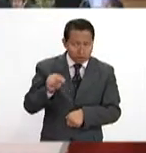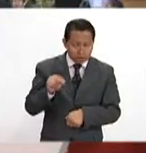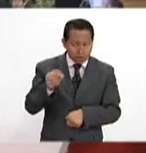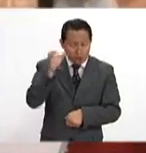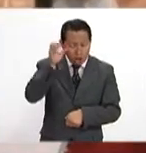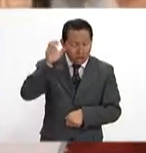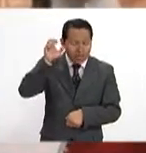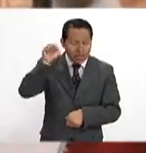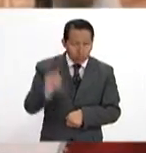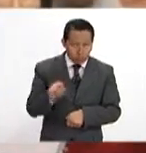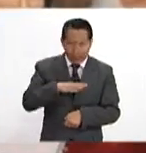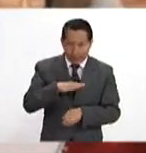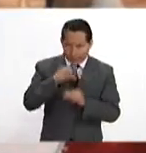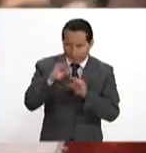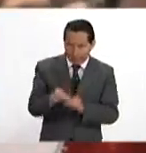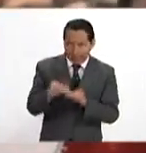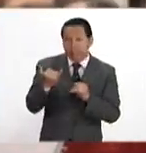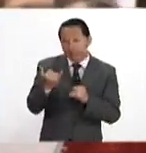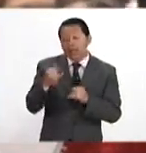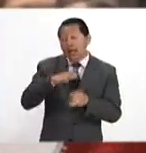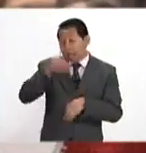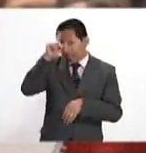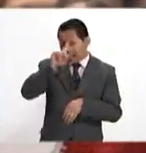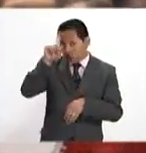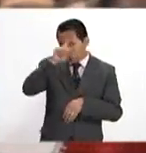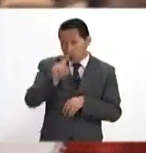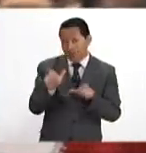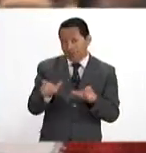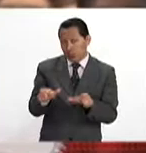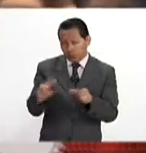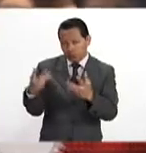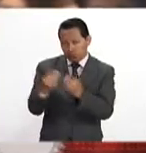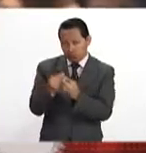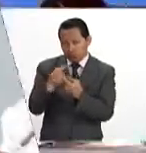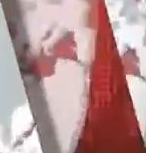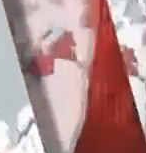Jae-in y su asesor de seguridad Chung Eui-jong.